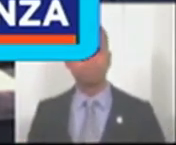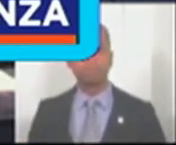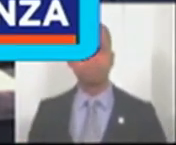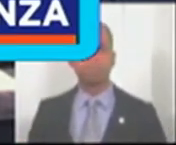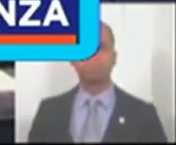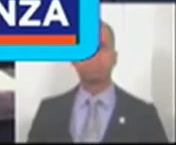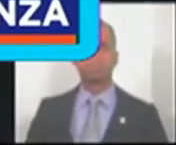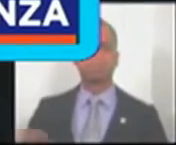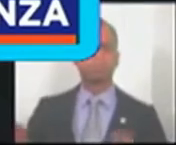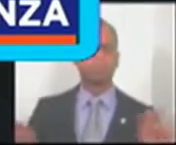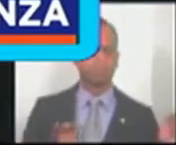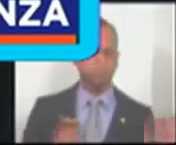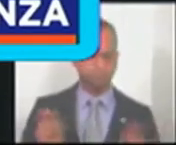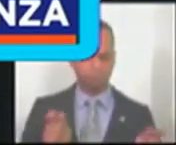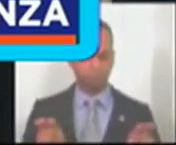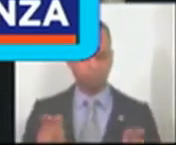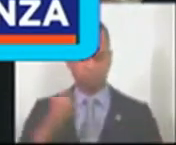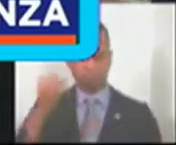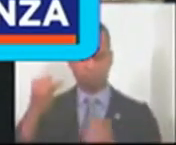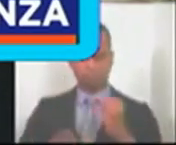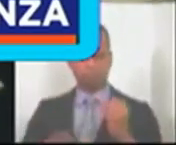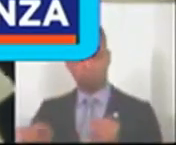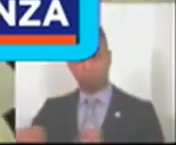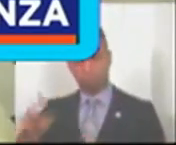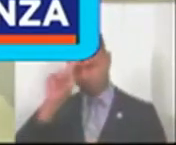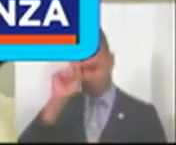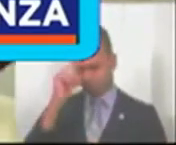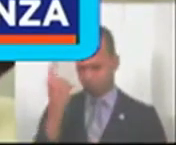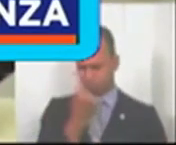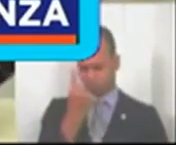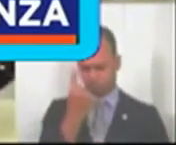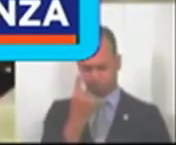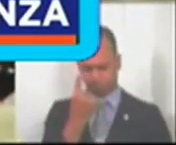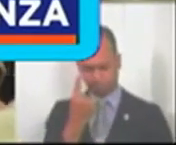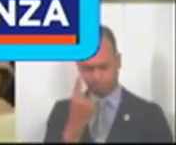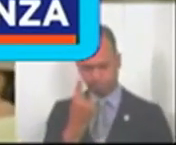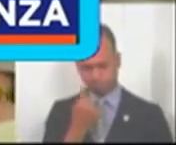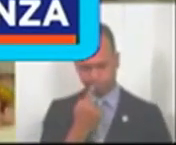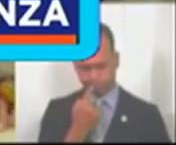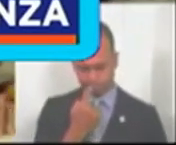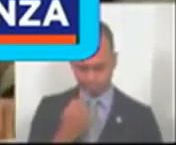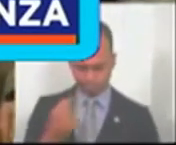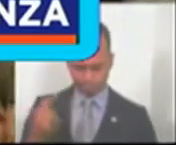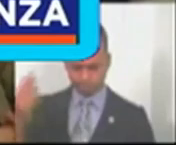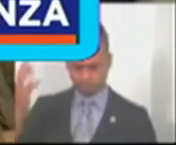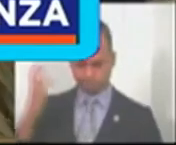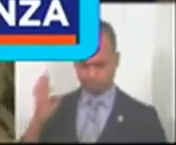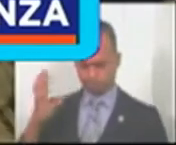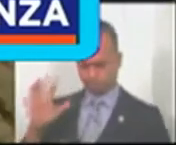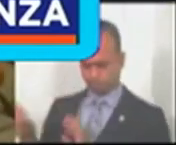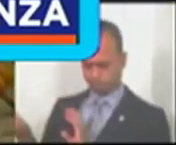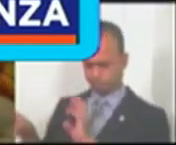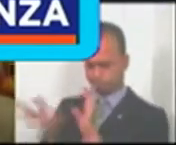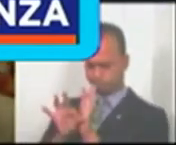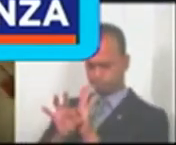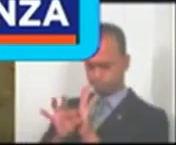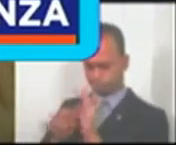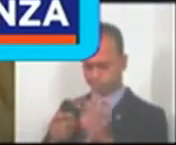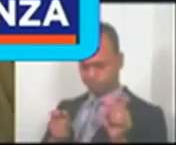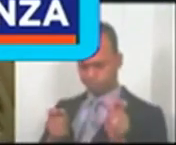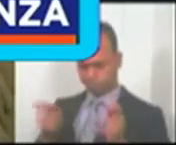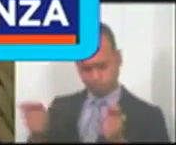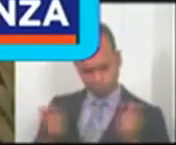se deberían preguntar por una cosa. Desde el momento en que me eligieron para